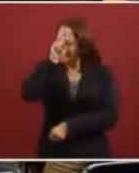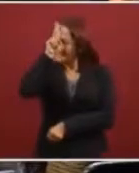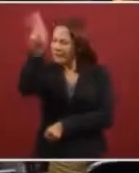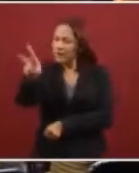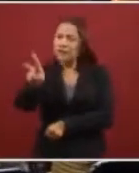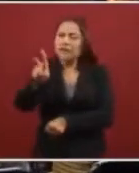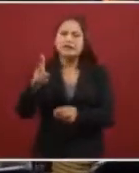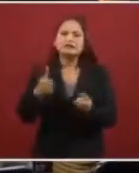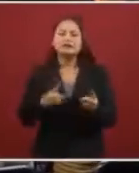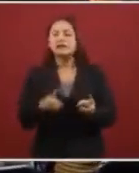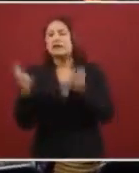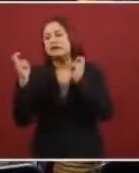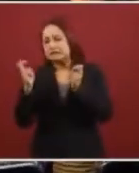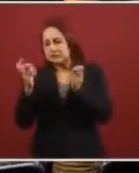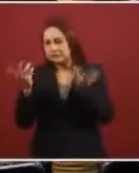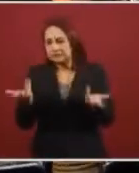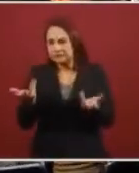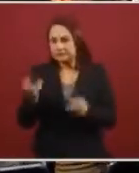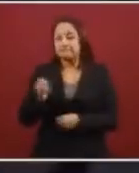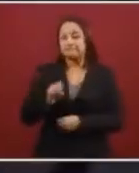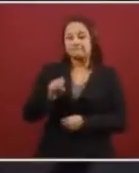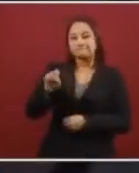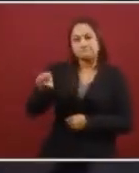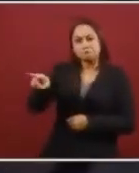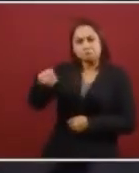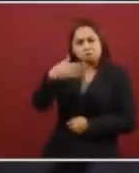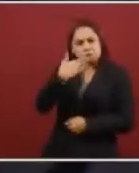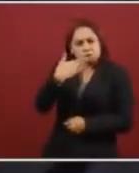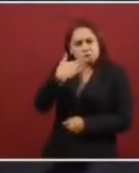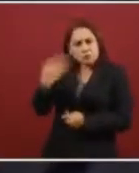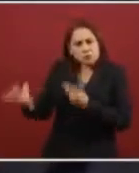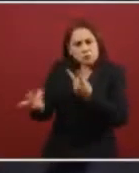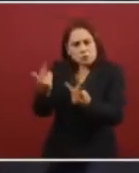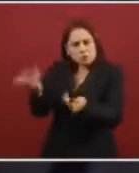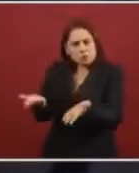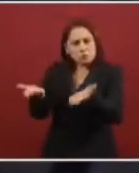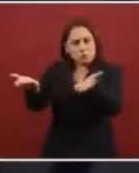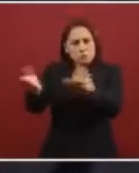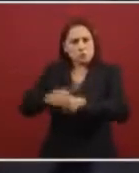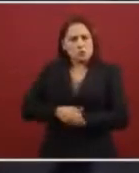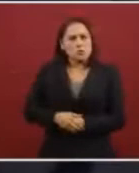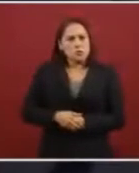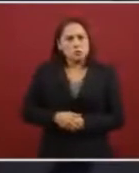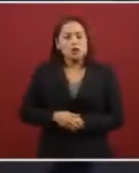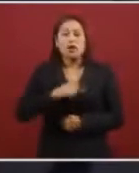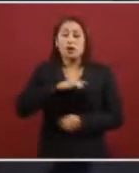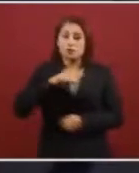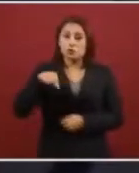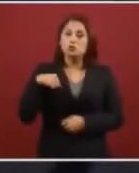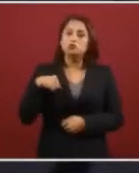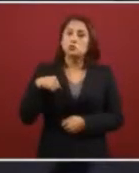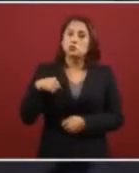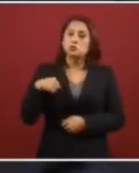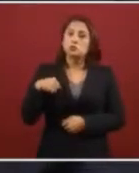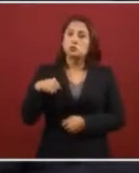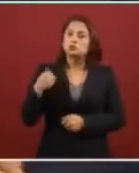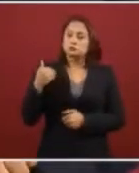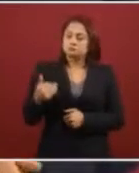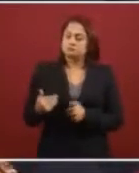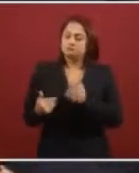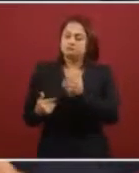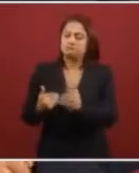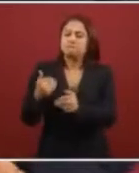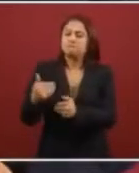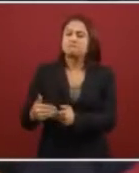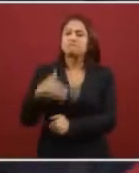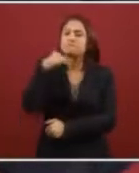es. It's good for o sea, them to check vamos on avanzando crime. Mucho en el combate a la corrupción.